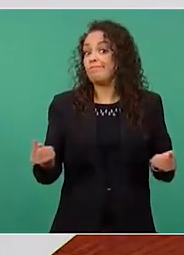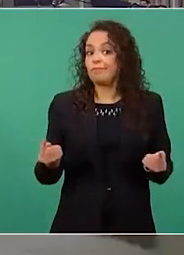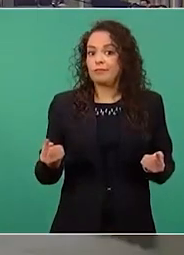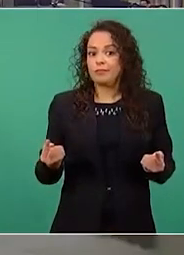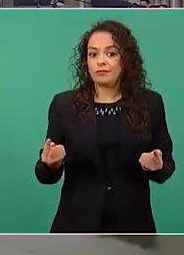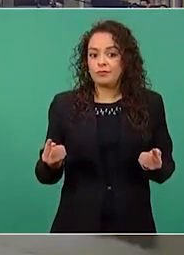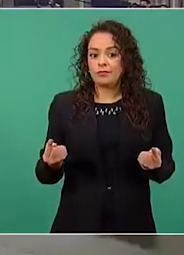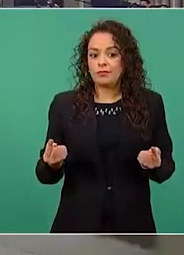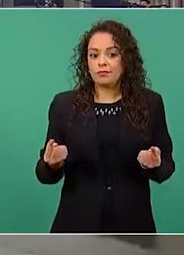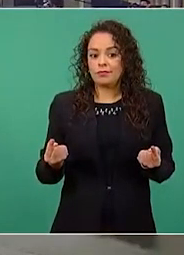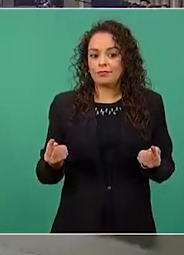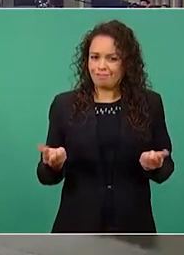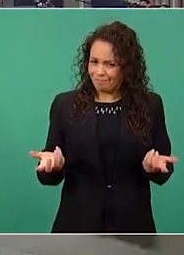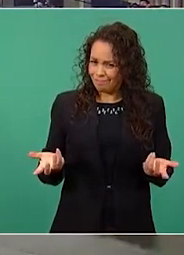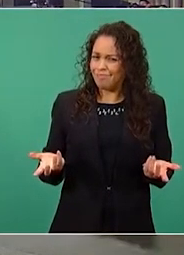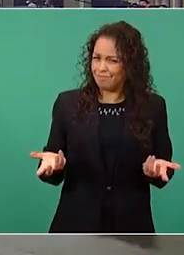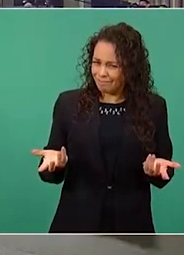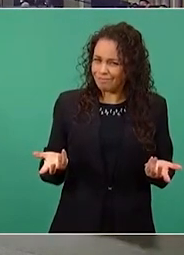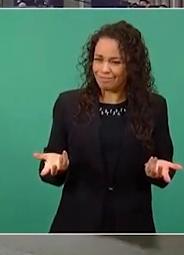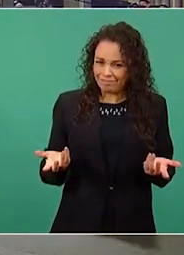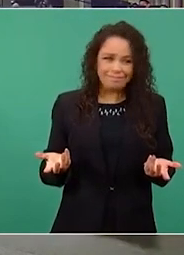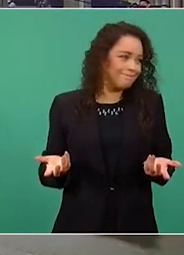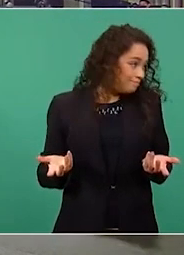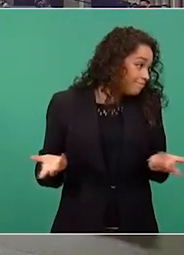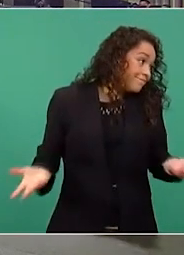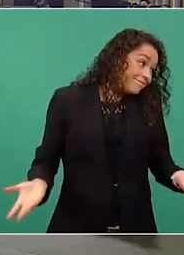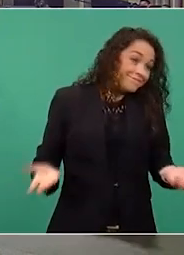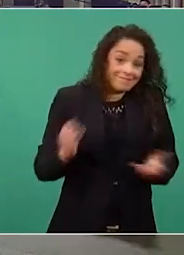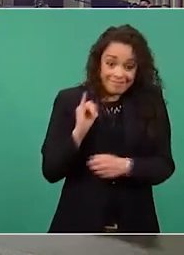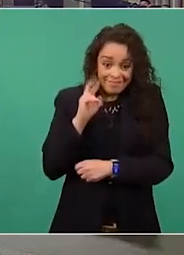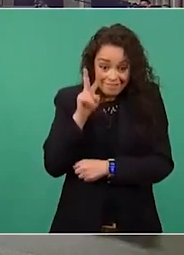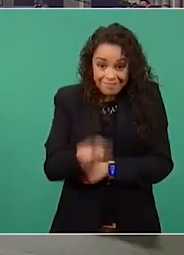O sea, aún así,